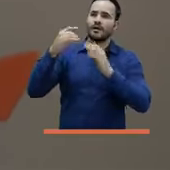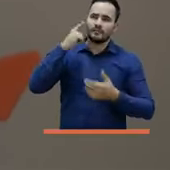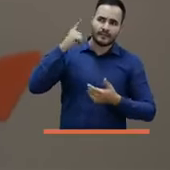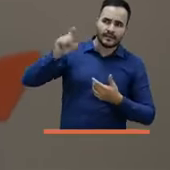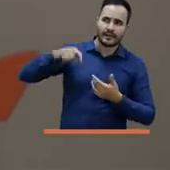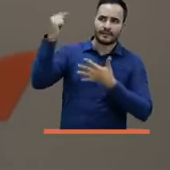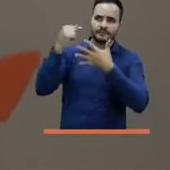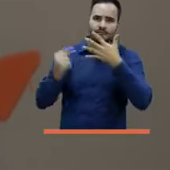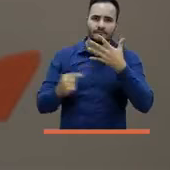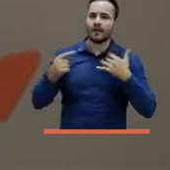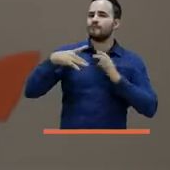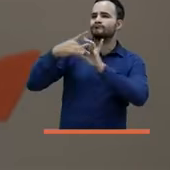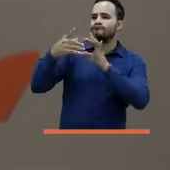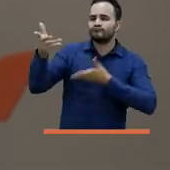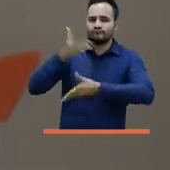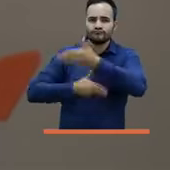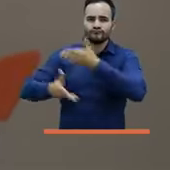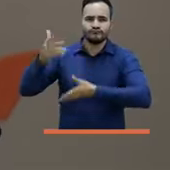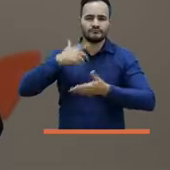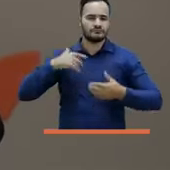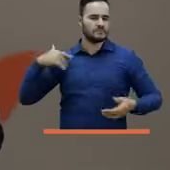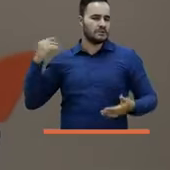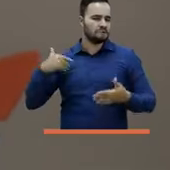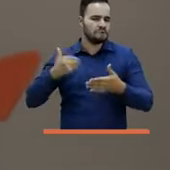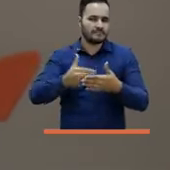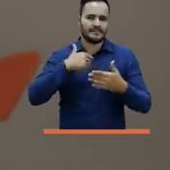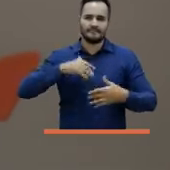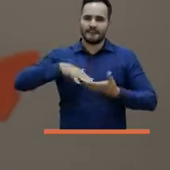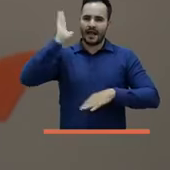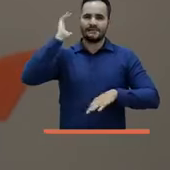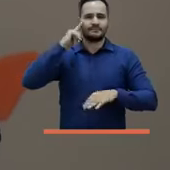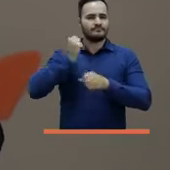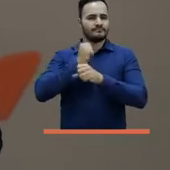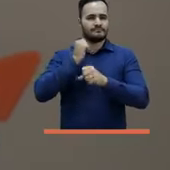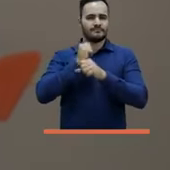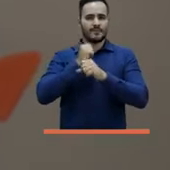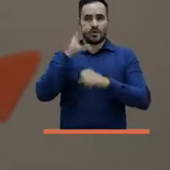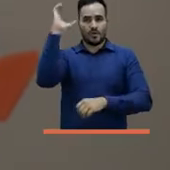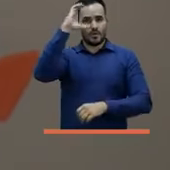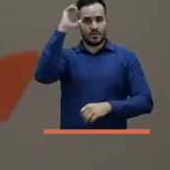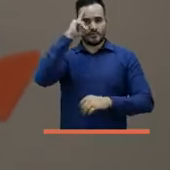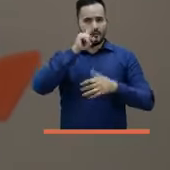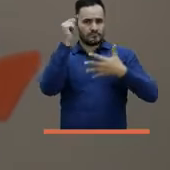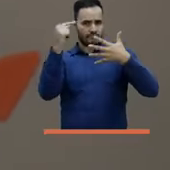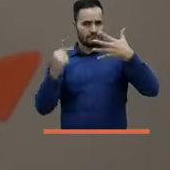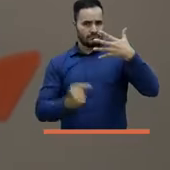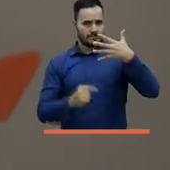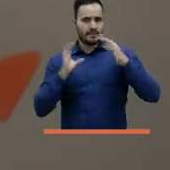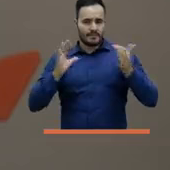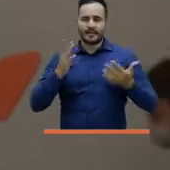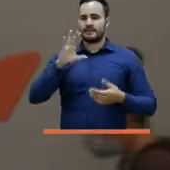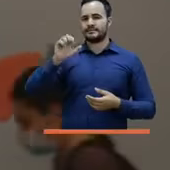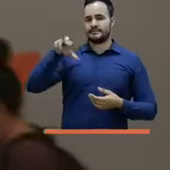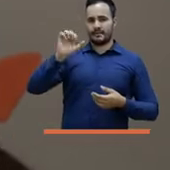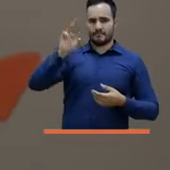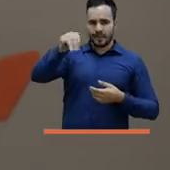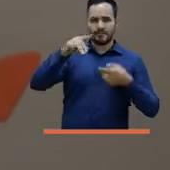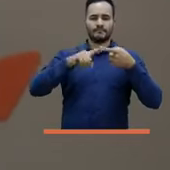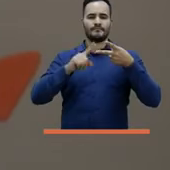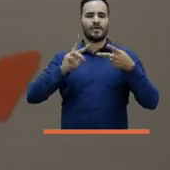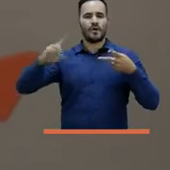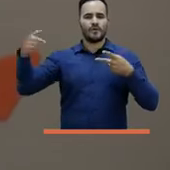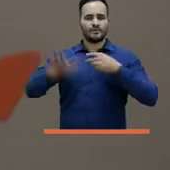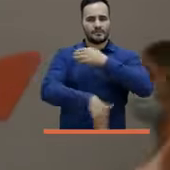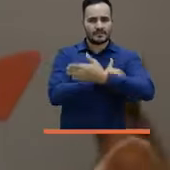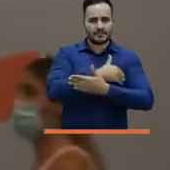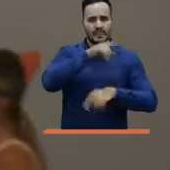técnica y demás estamos haciendo un ejercicio de trabajo multinivel a nivel nacional venimos trabajando con la acp trabajamos también con algunos